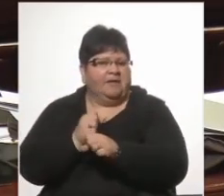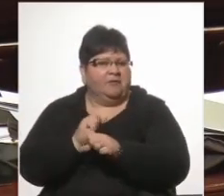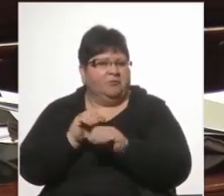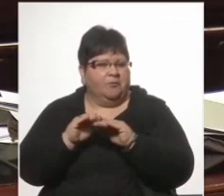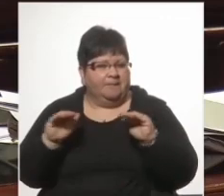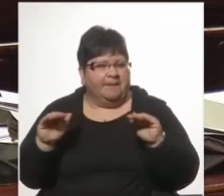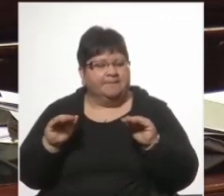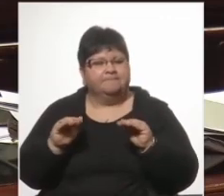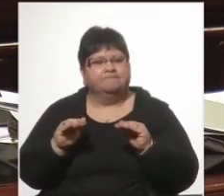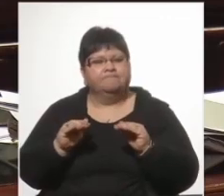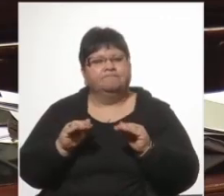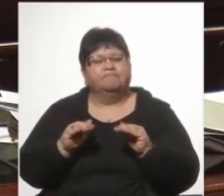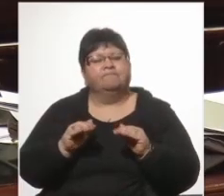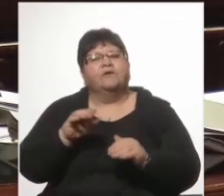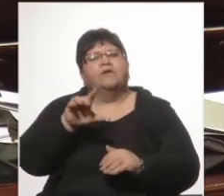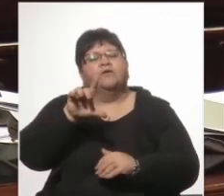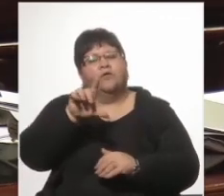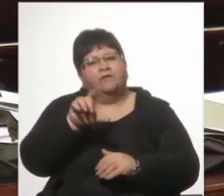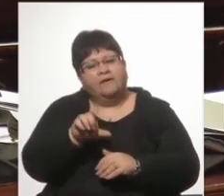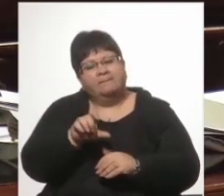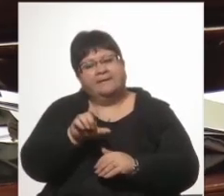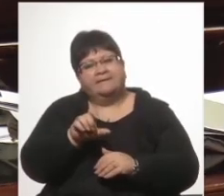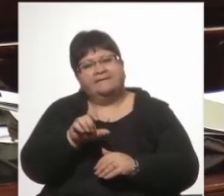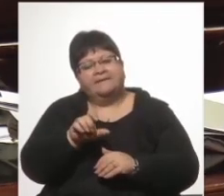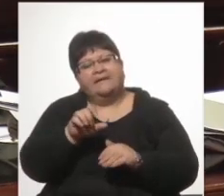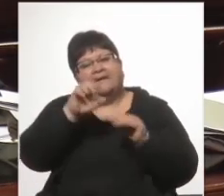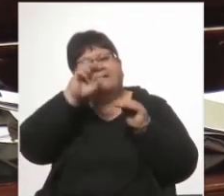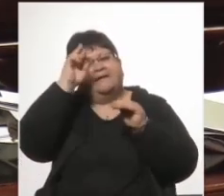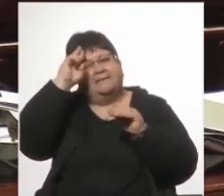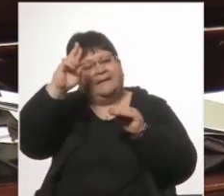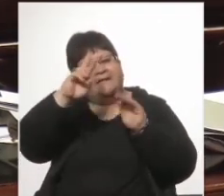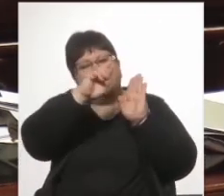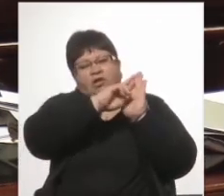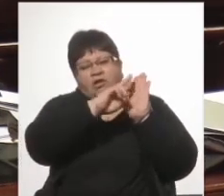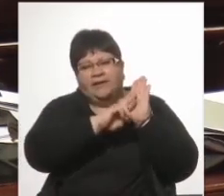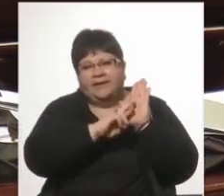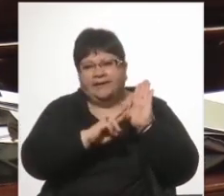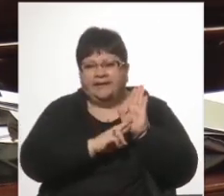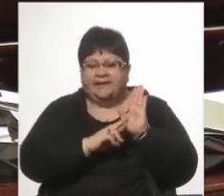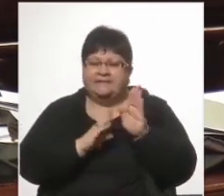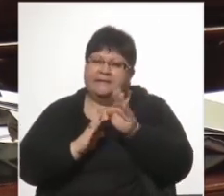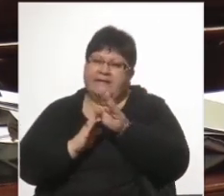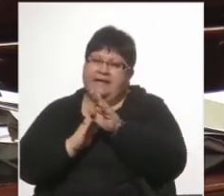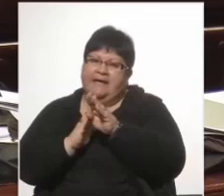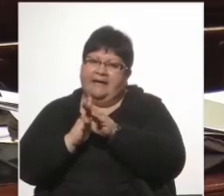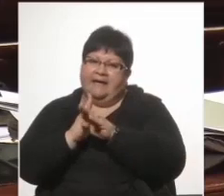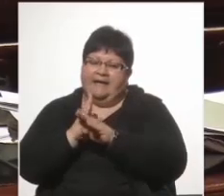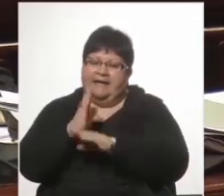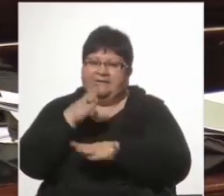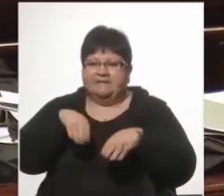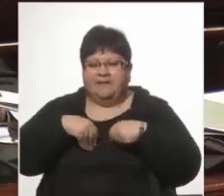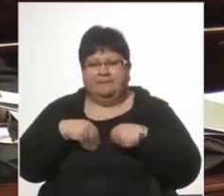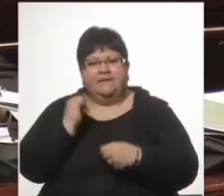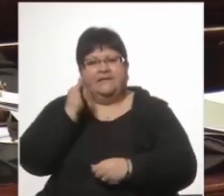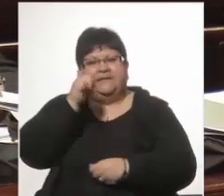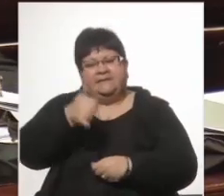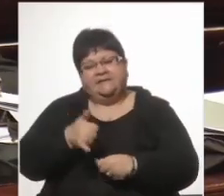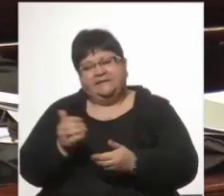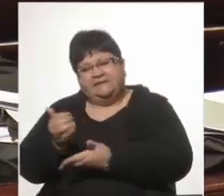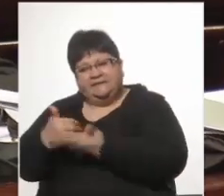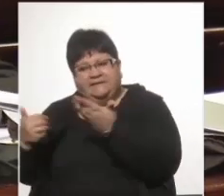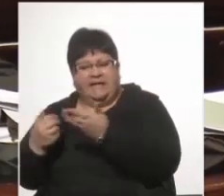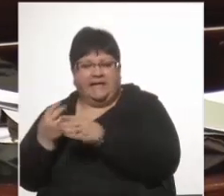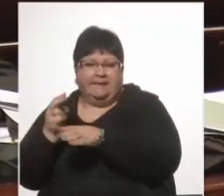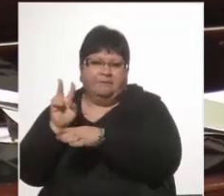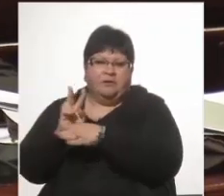reglas de cordura y de buen sentido cuando se trate de decidir si se accederá o no al levantamiento de fueros. Lo